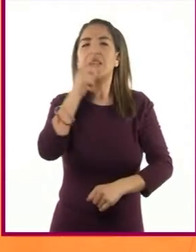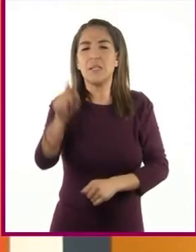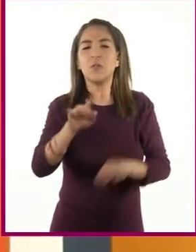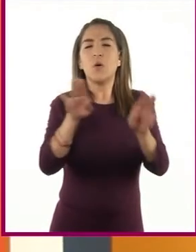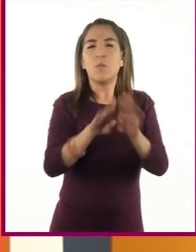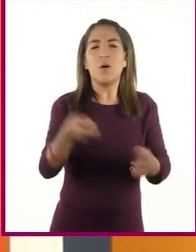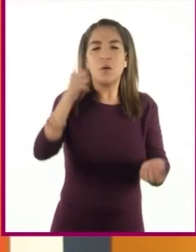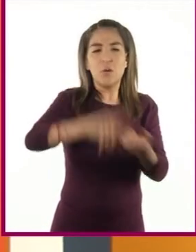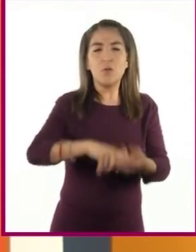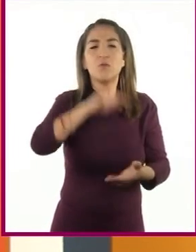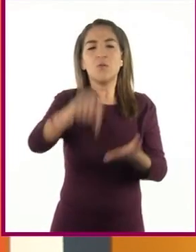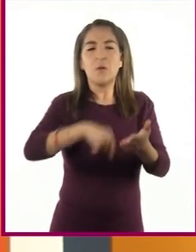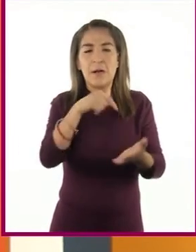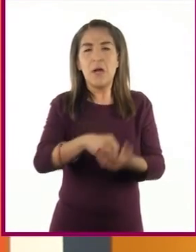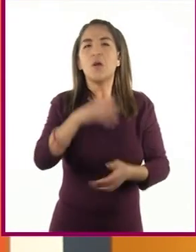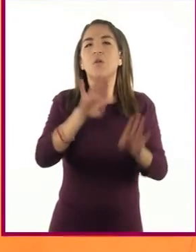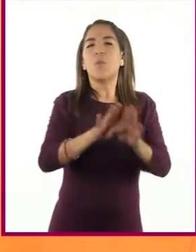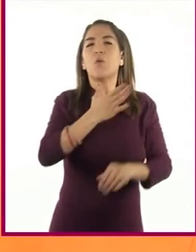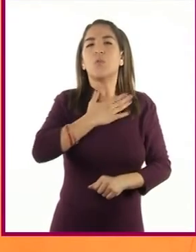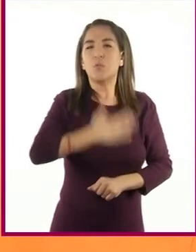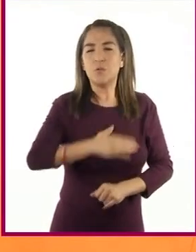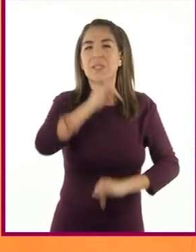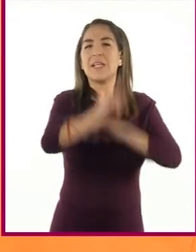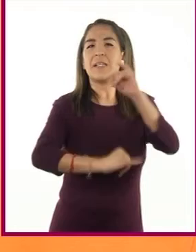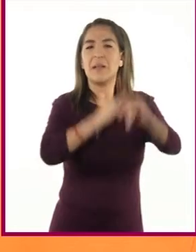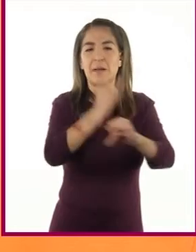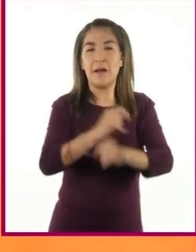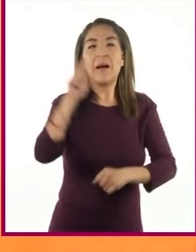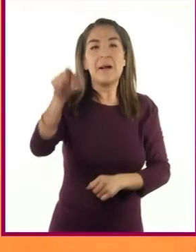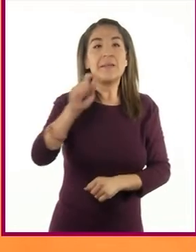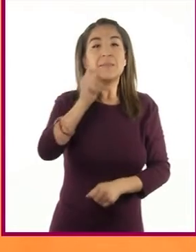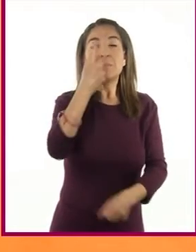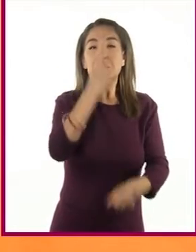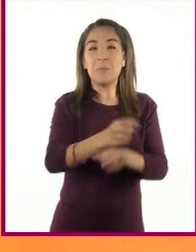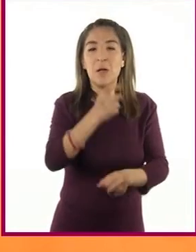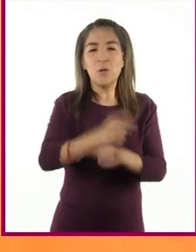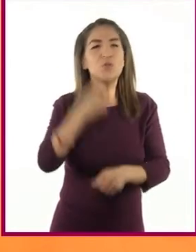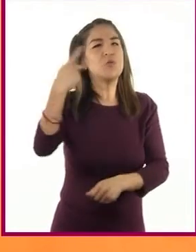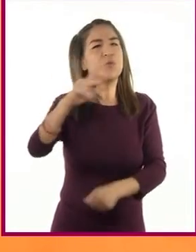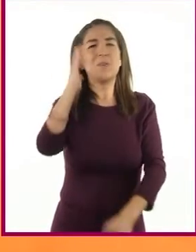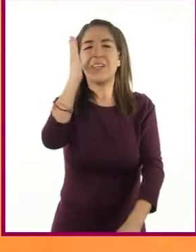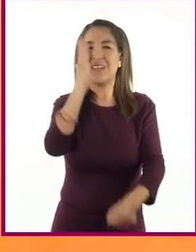la justicia internacional. En la primera condena de su